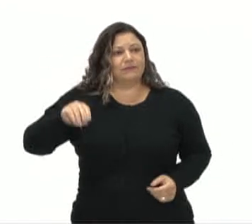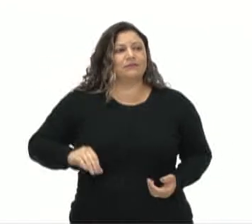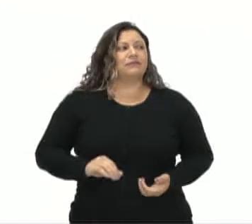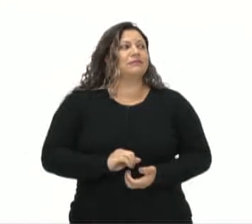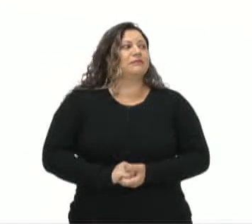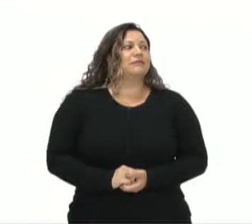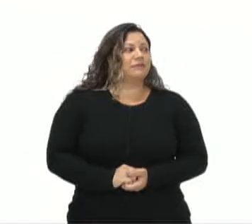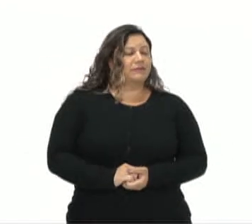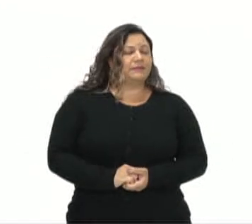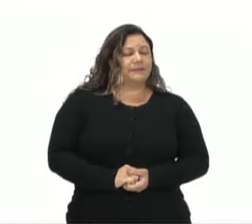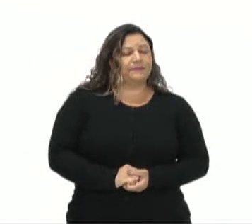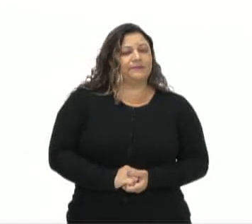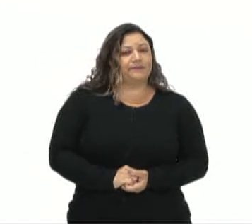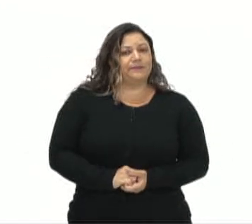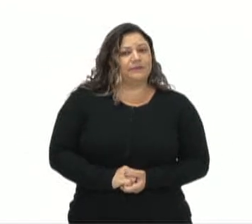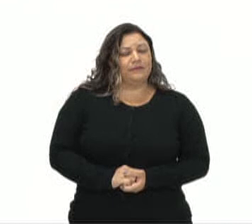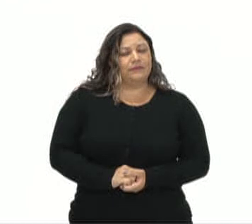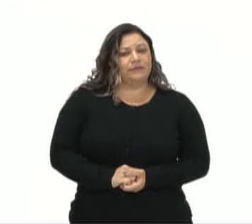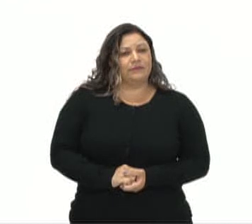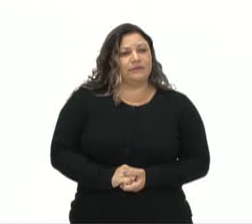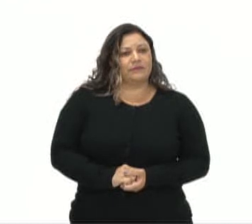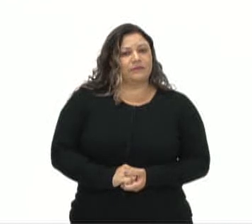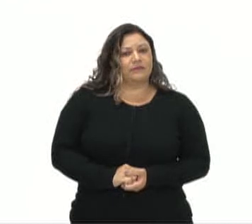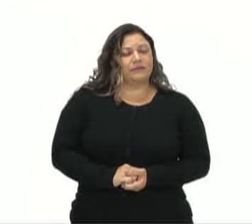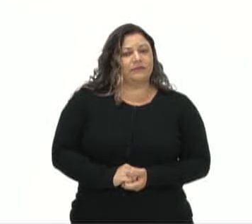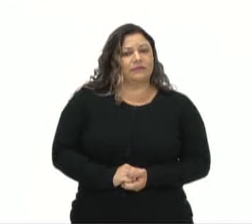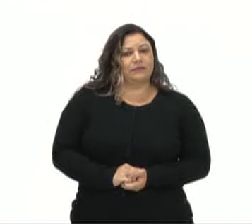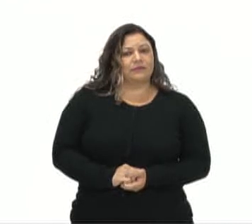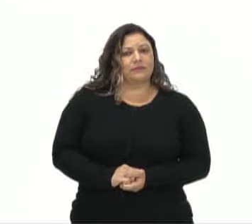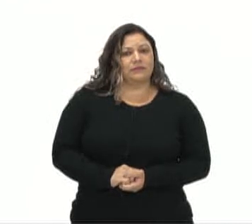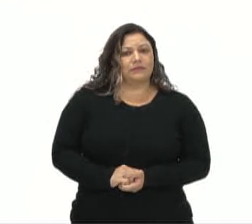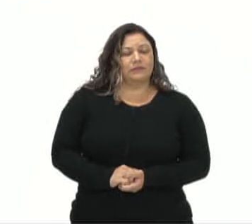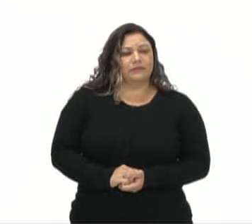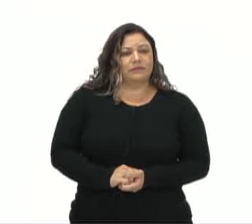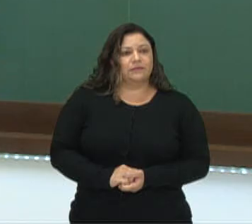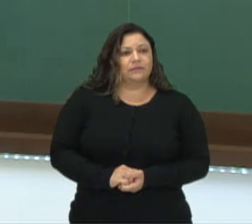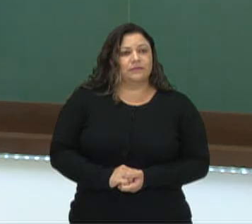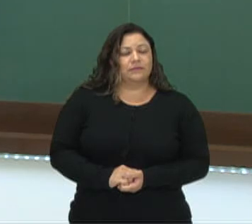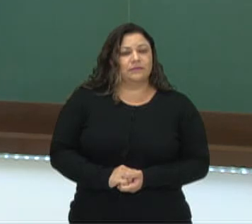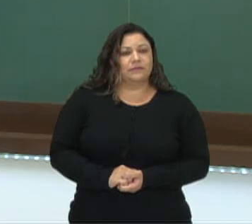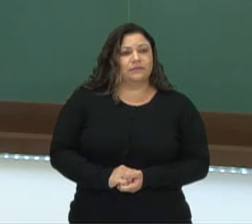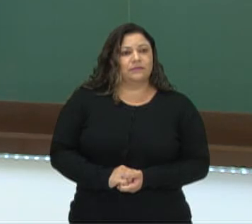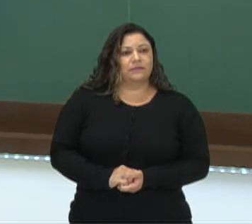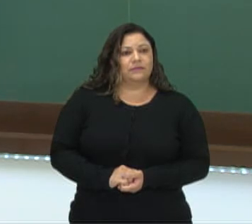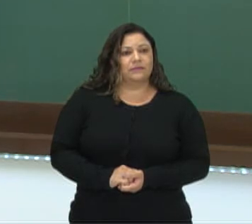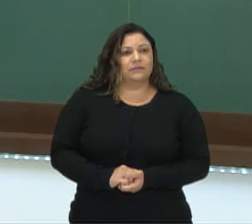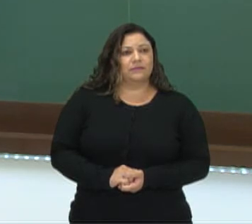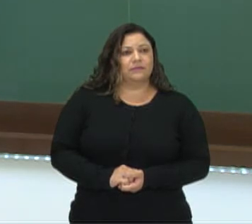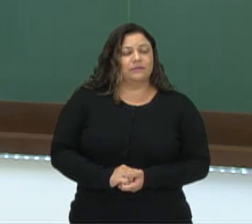en la especialidad de Educación Física.